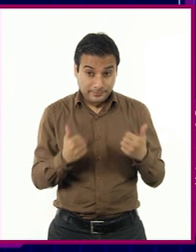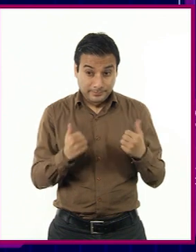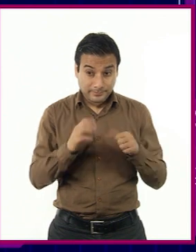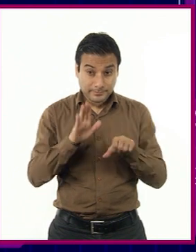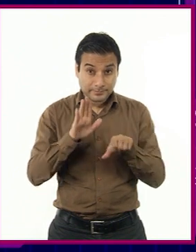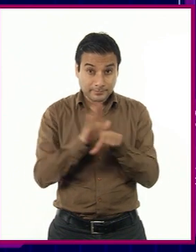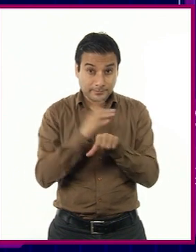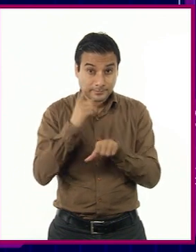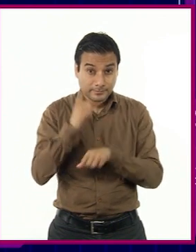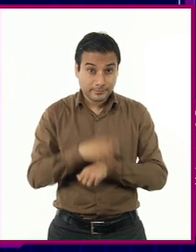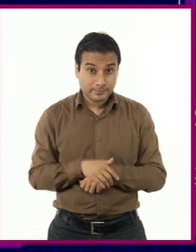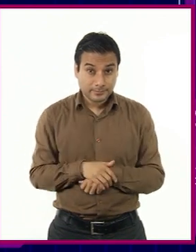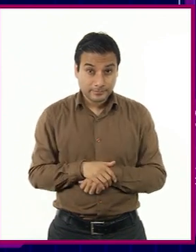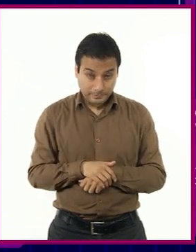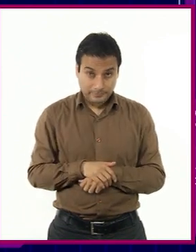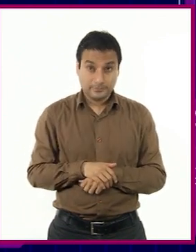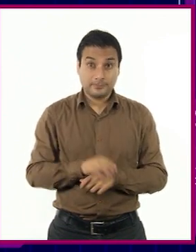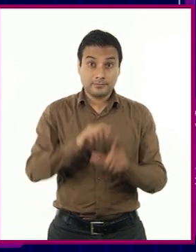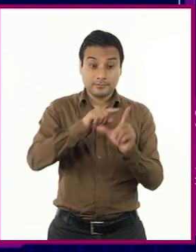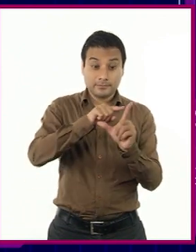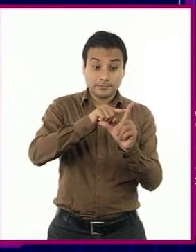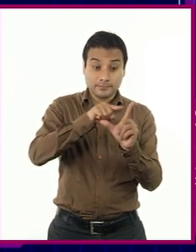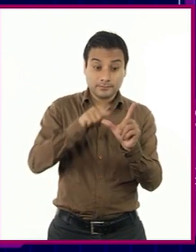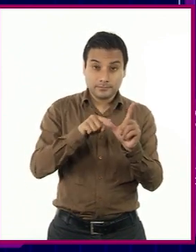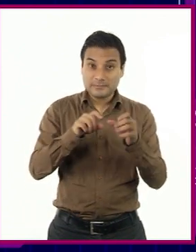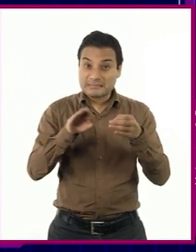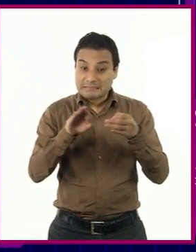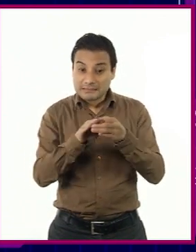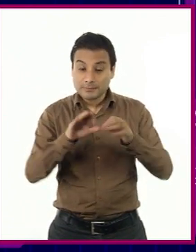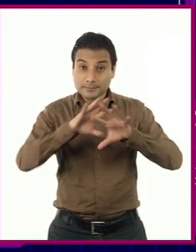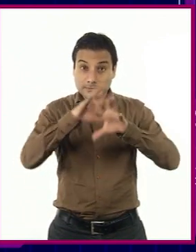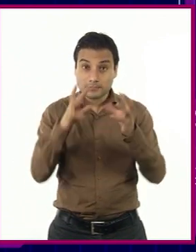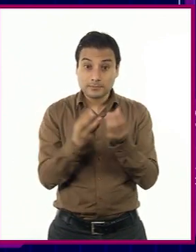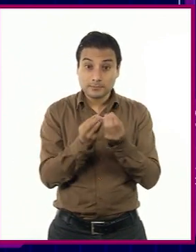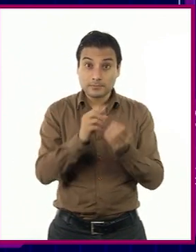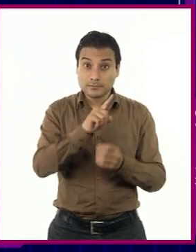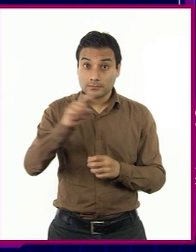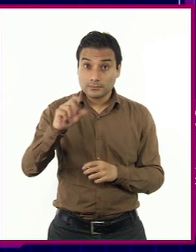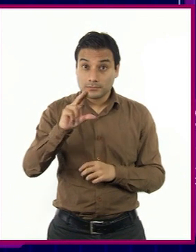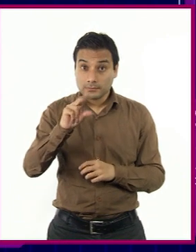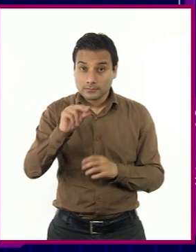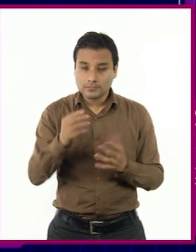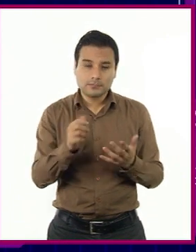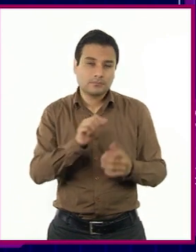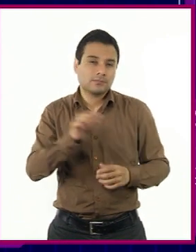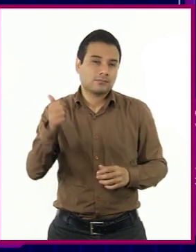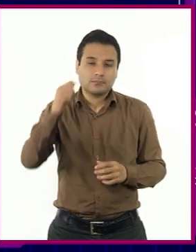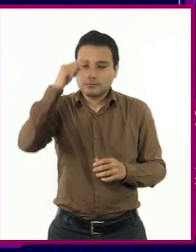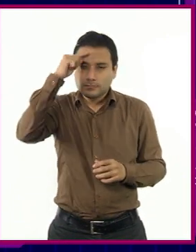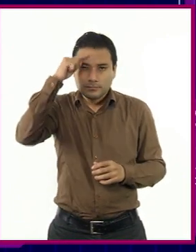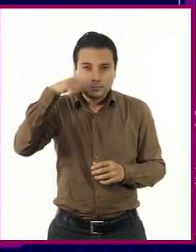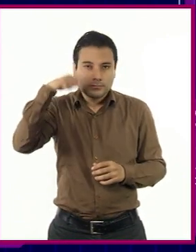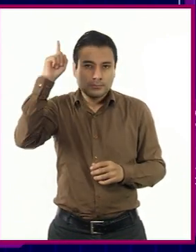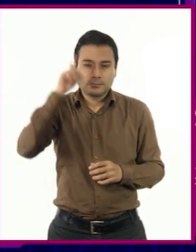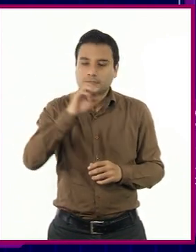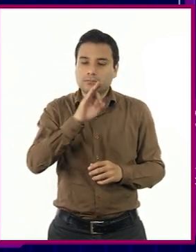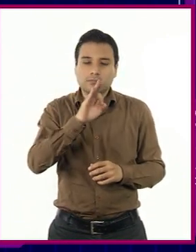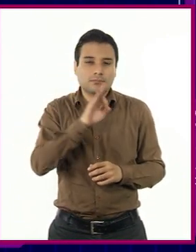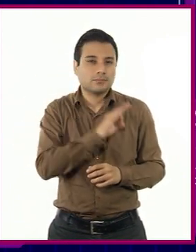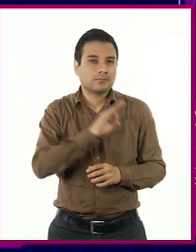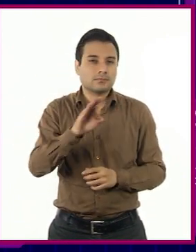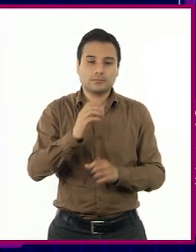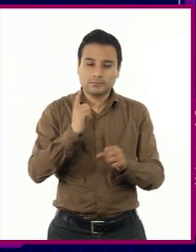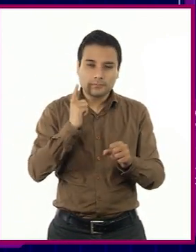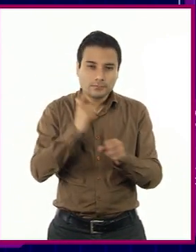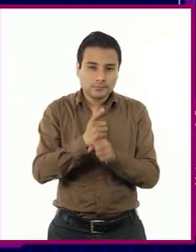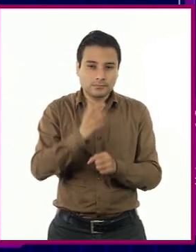ángulos contiguos suman 180 grados, es fácil encontrar los otros dos por diferencia de ángulos suplementarios